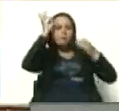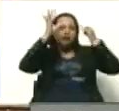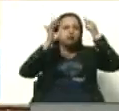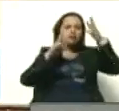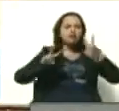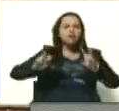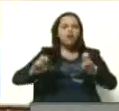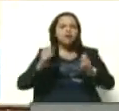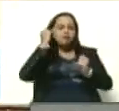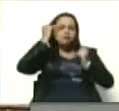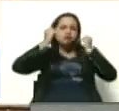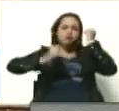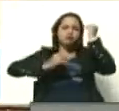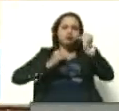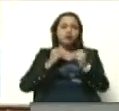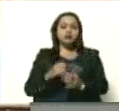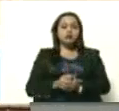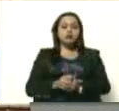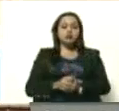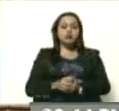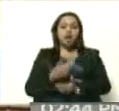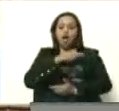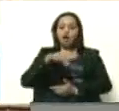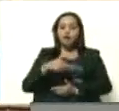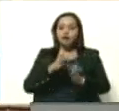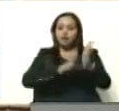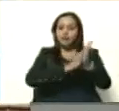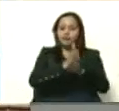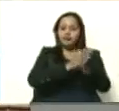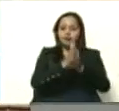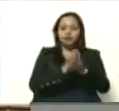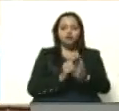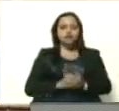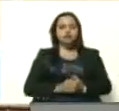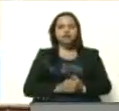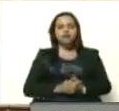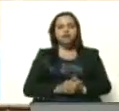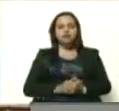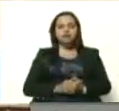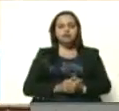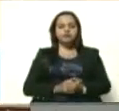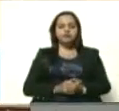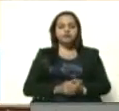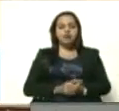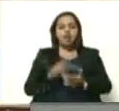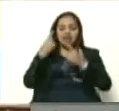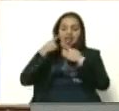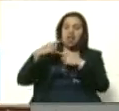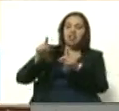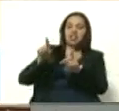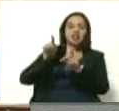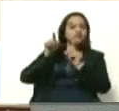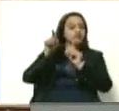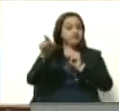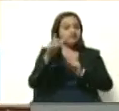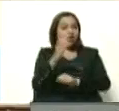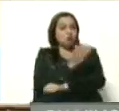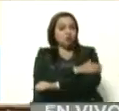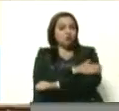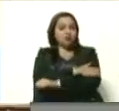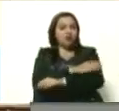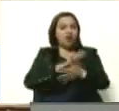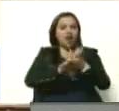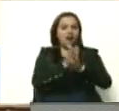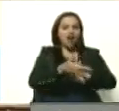y va a venir de nuestros emprendimientos. Creían que iban a lograr doblegar al pueblo